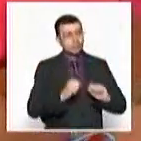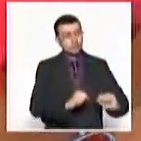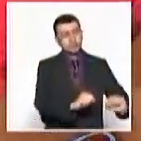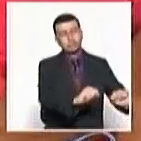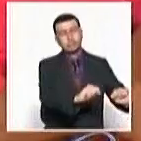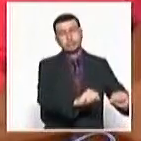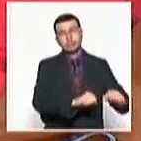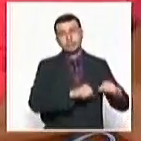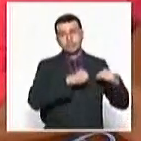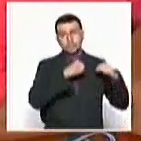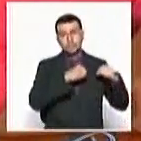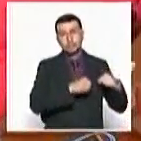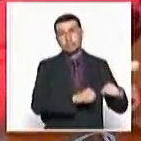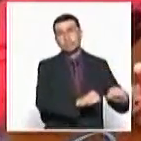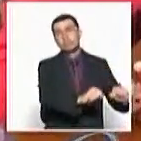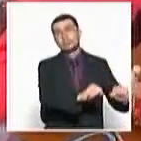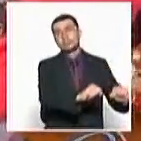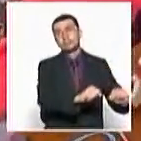está.